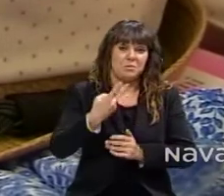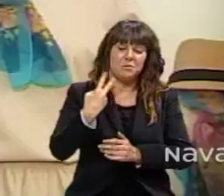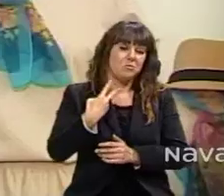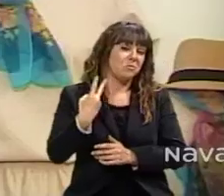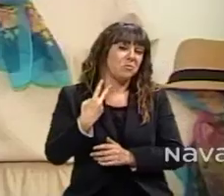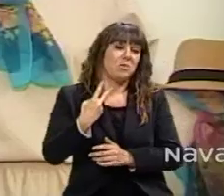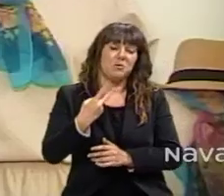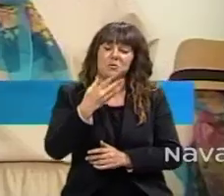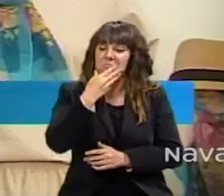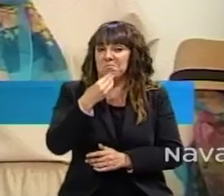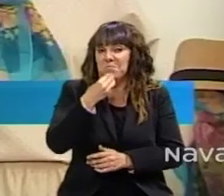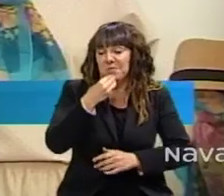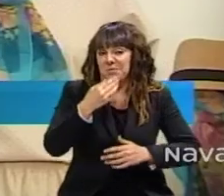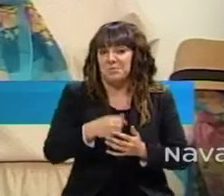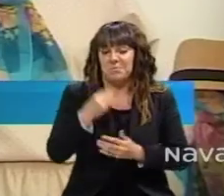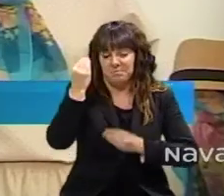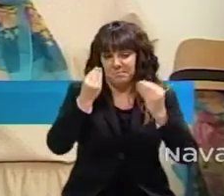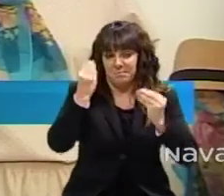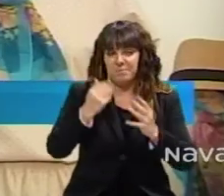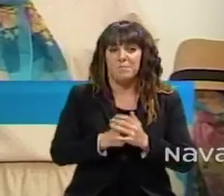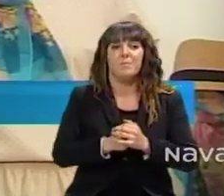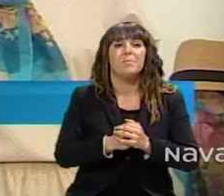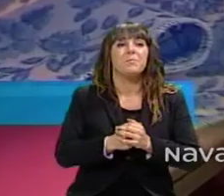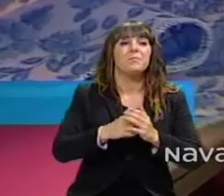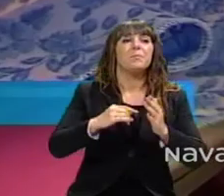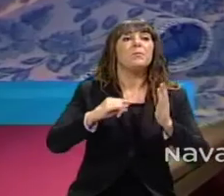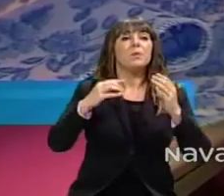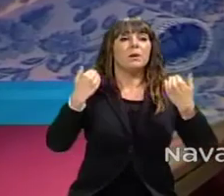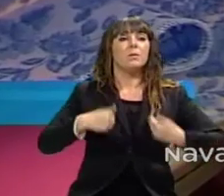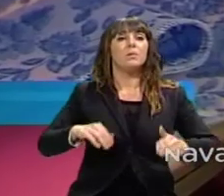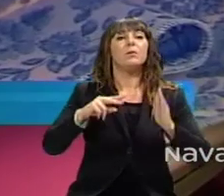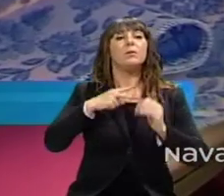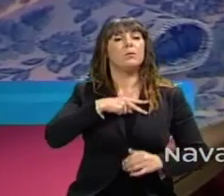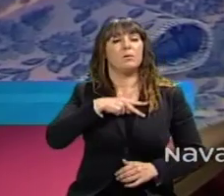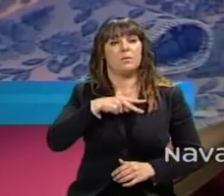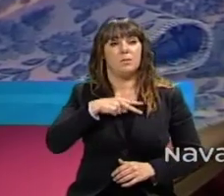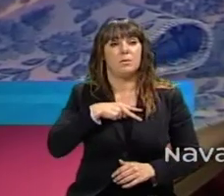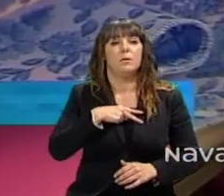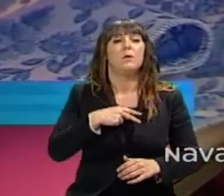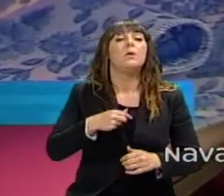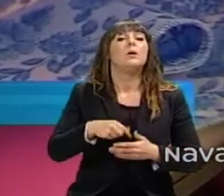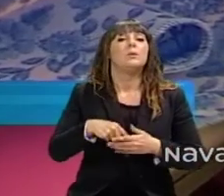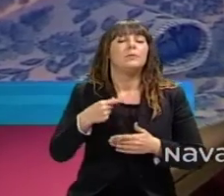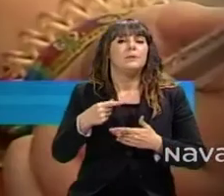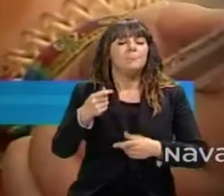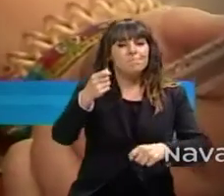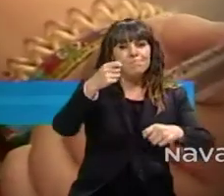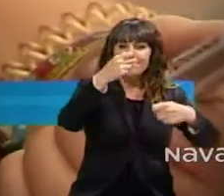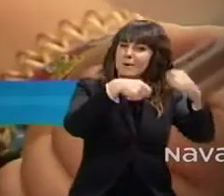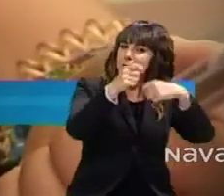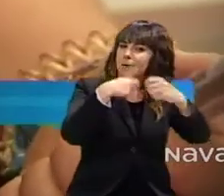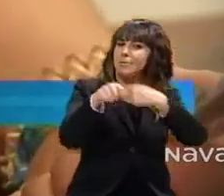Yo soy licenciada en Derecho, luego hice un máster de Comercio Internacional, siempre me ha gustado bastante todo lo que está relacionado con el comercio y con